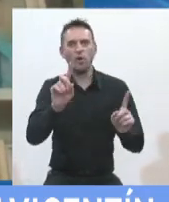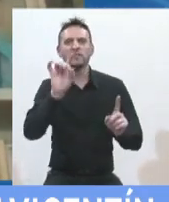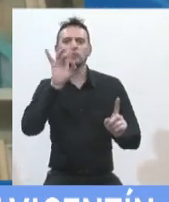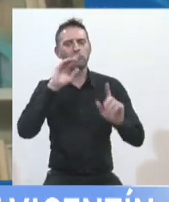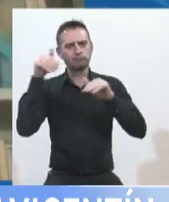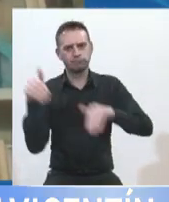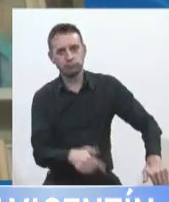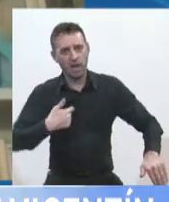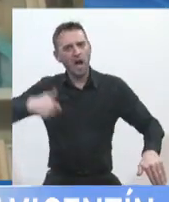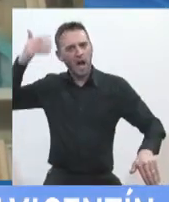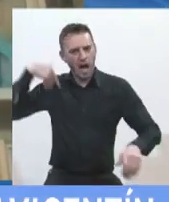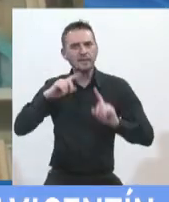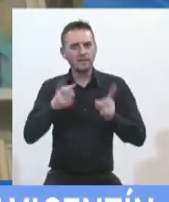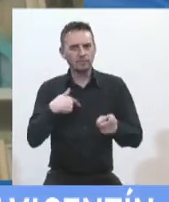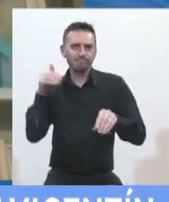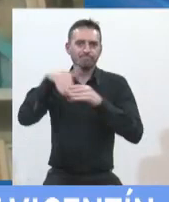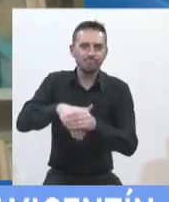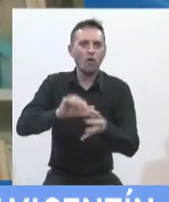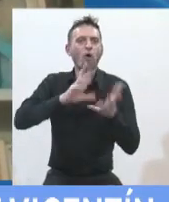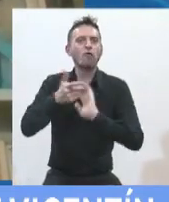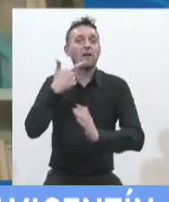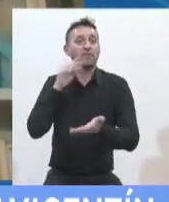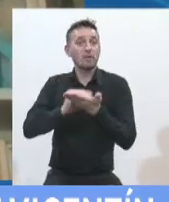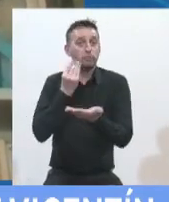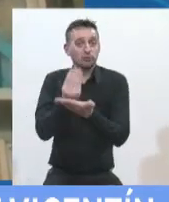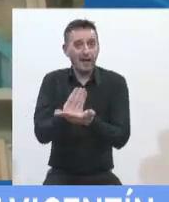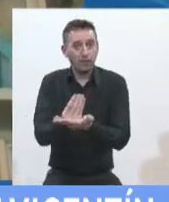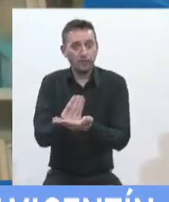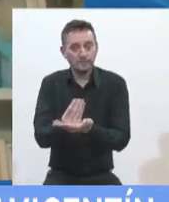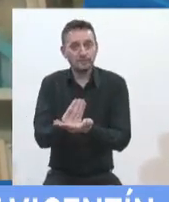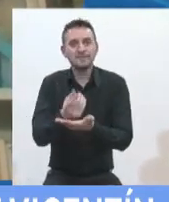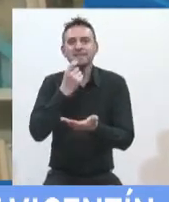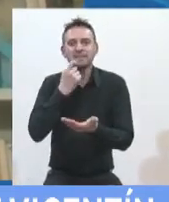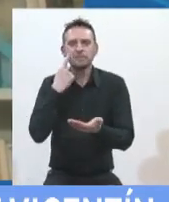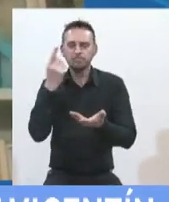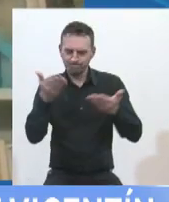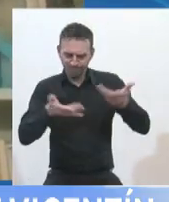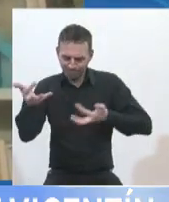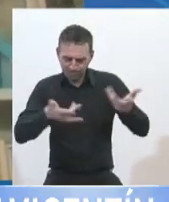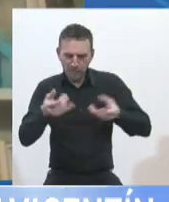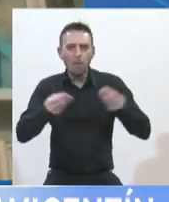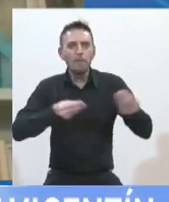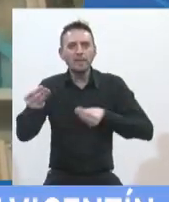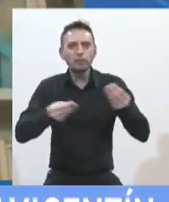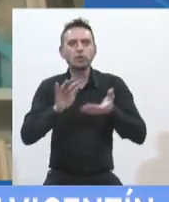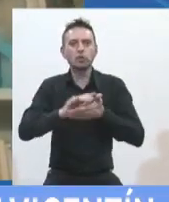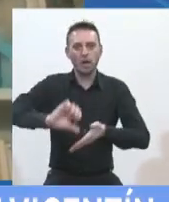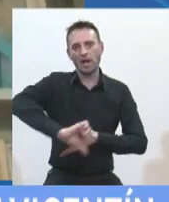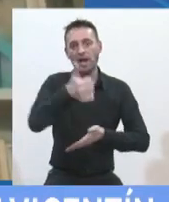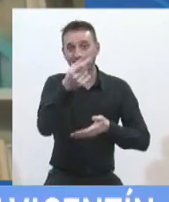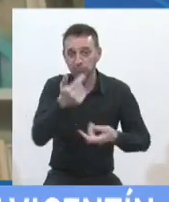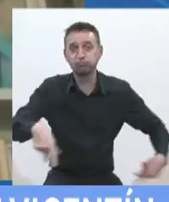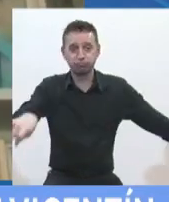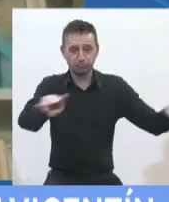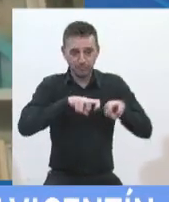lo que cayó ahora en ese momento me tocó intervenir como diputado y si uno miraba el múltiplo de precio con respecto a las ganancias y